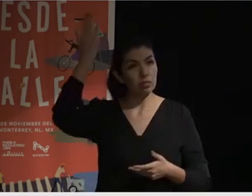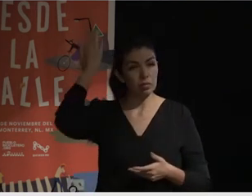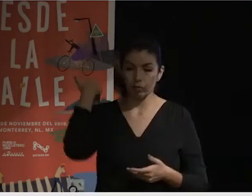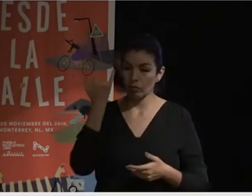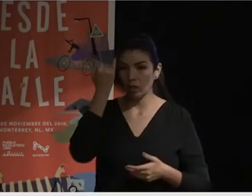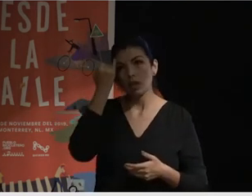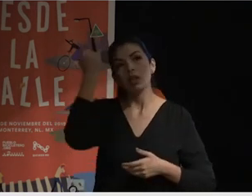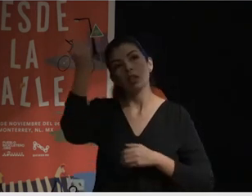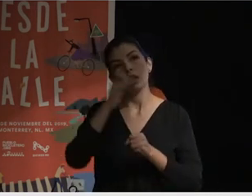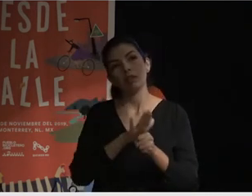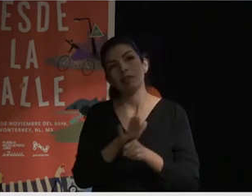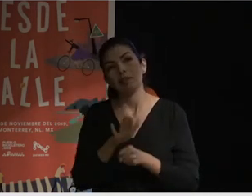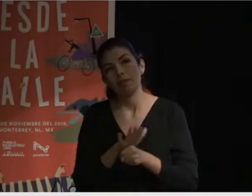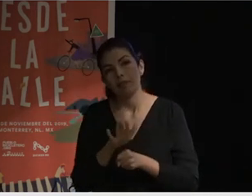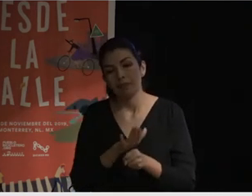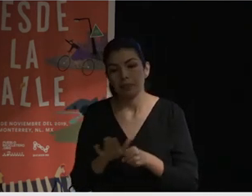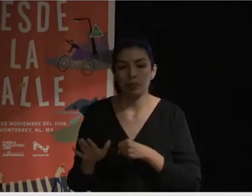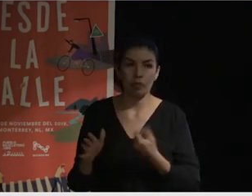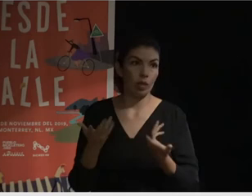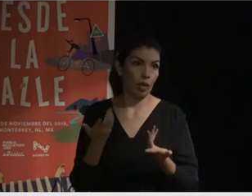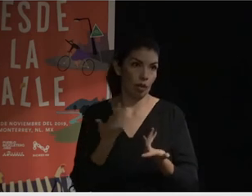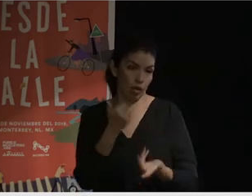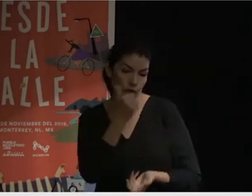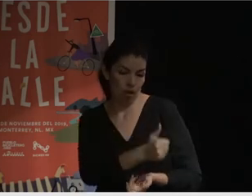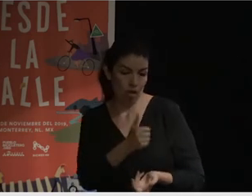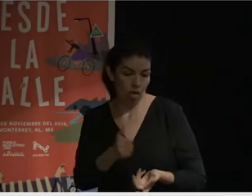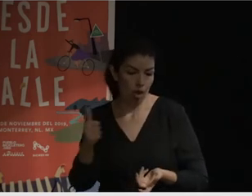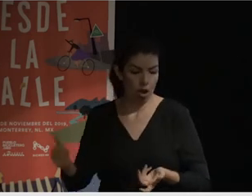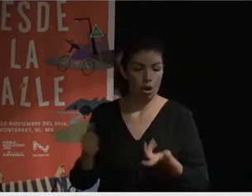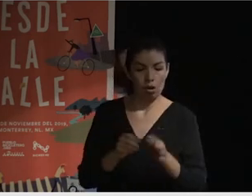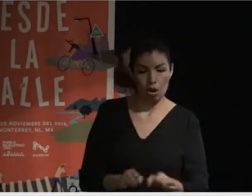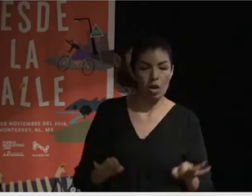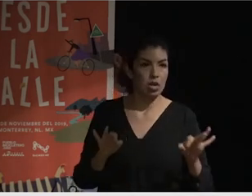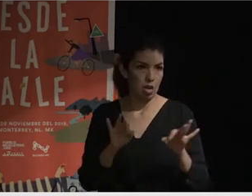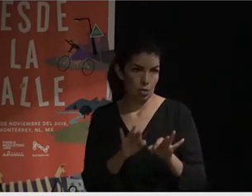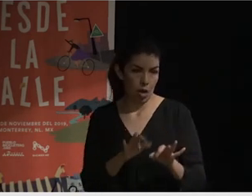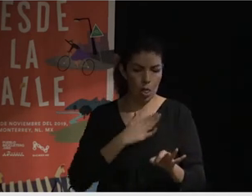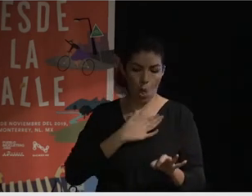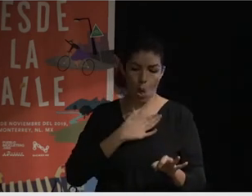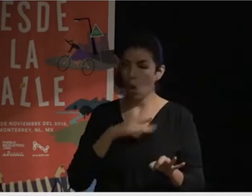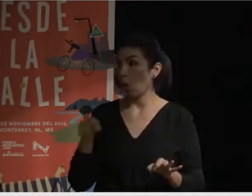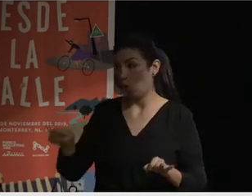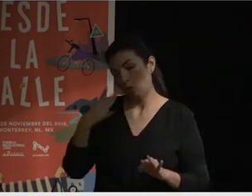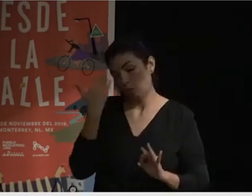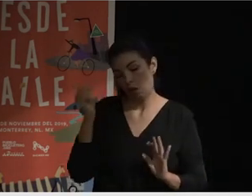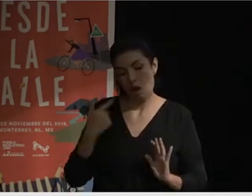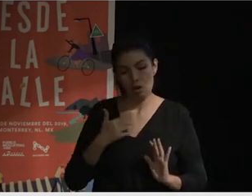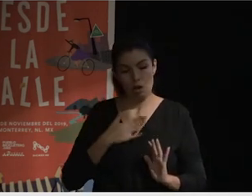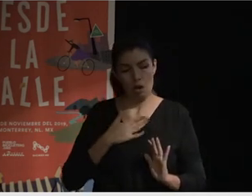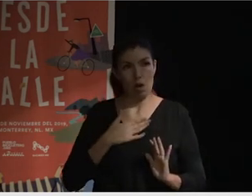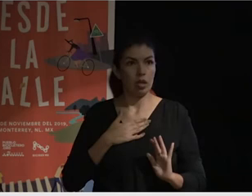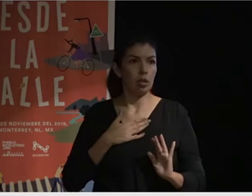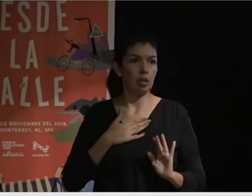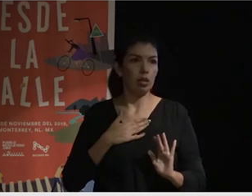la individualización de la sociedad, ¿no? Entonces, justo es eso, quebrar como una de estas posiciones contra el neoliberalismo, ¿no? Pues